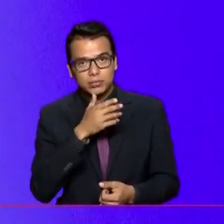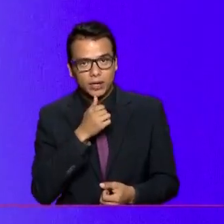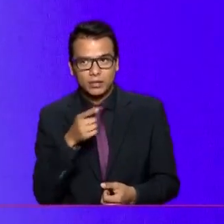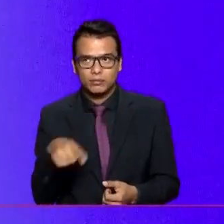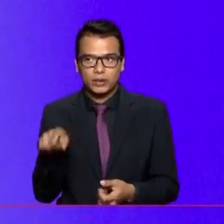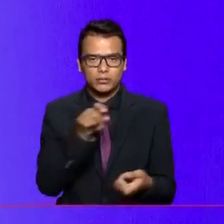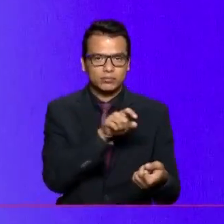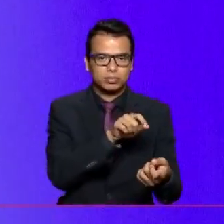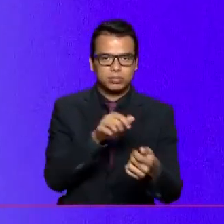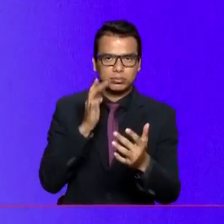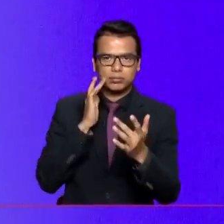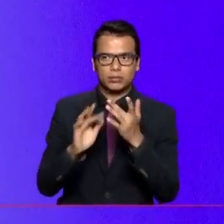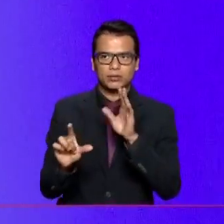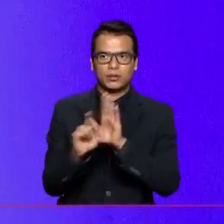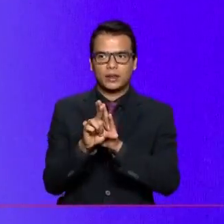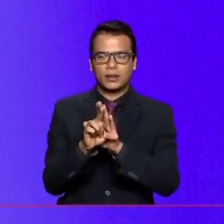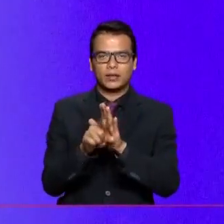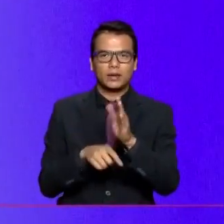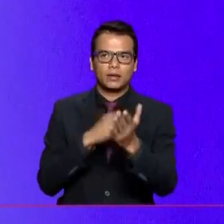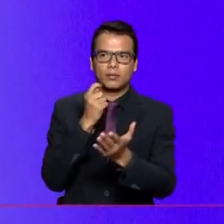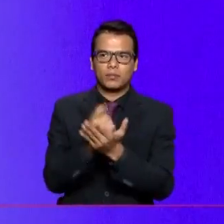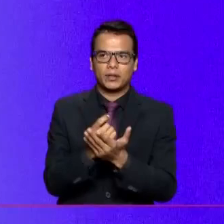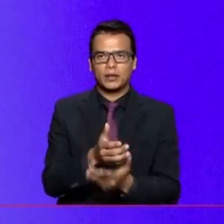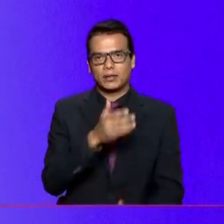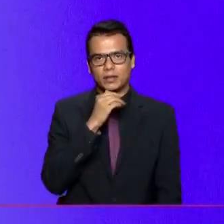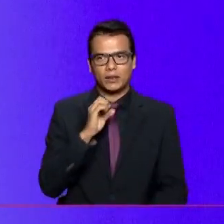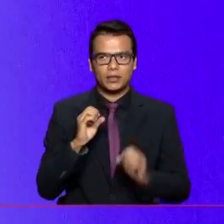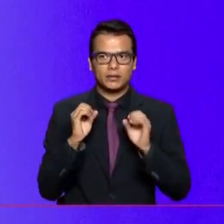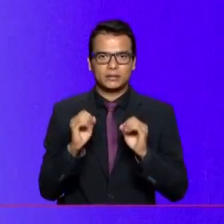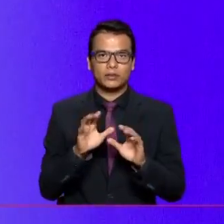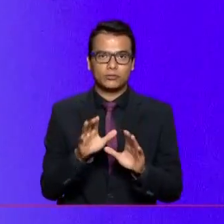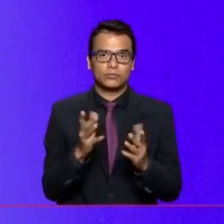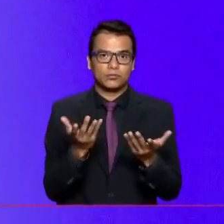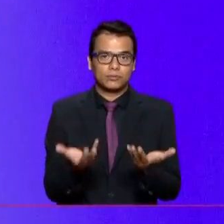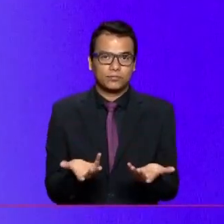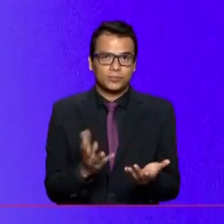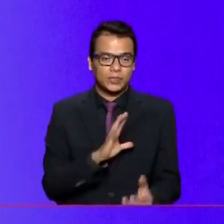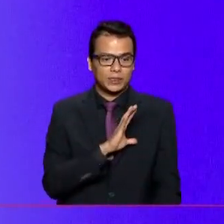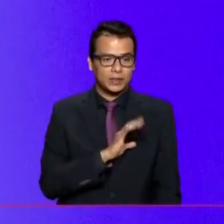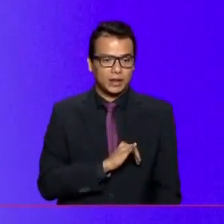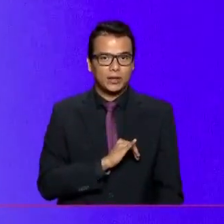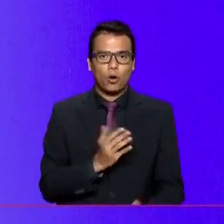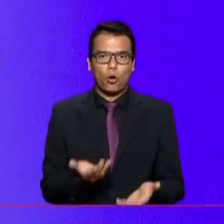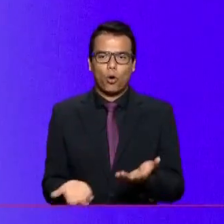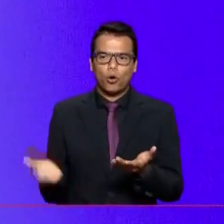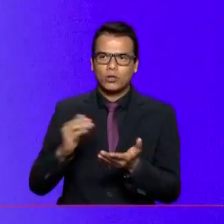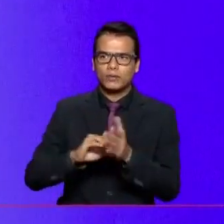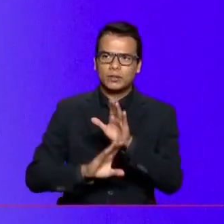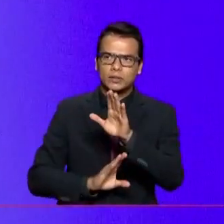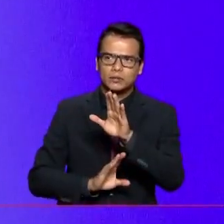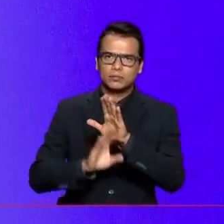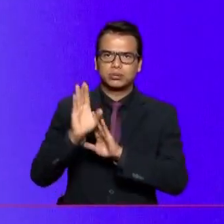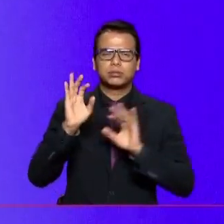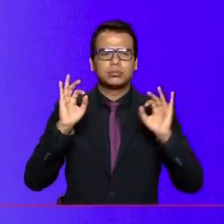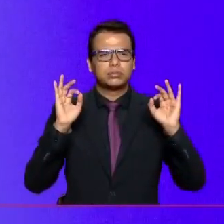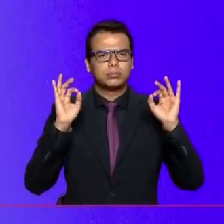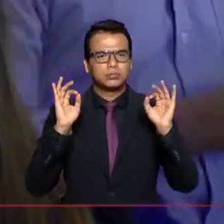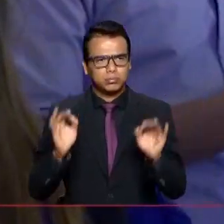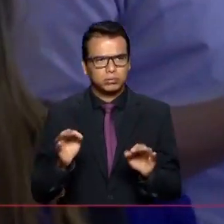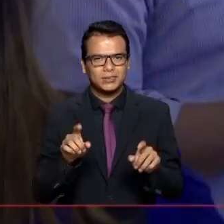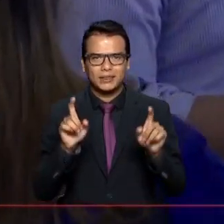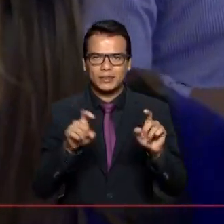social. Lo otro que tenemos que decirlo aquí tajantemente es que para que Cali vuelva a despegar nuevamente como era antes, hay que